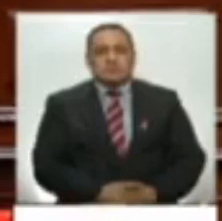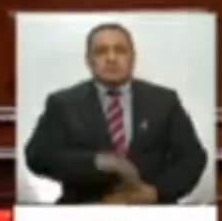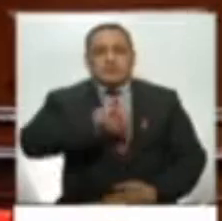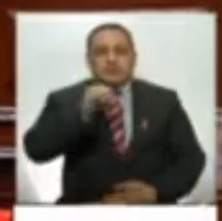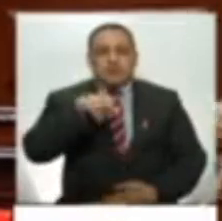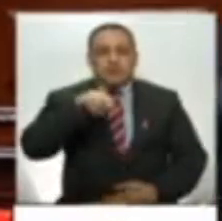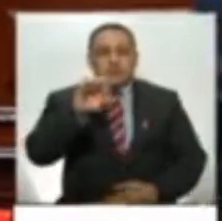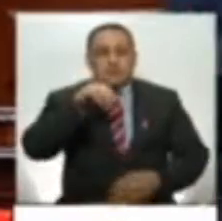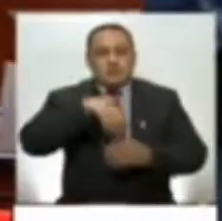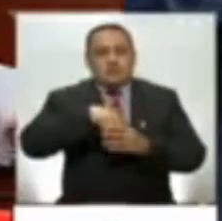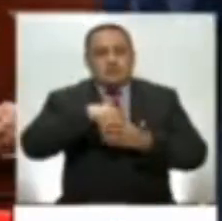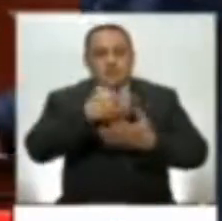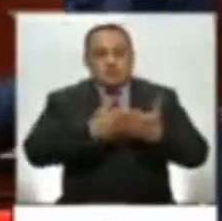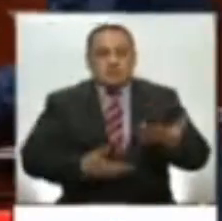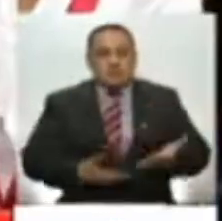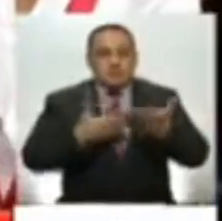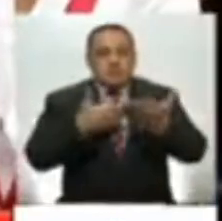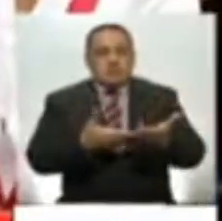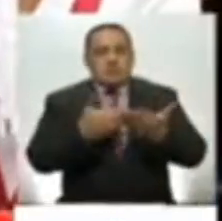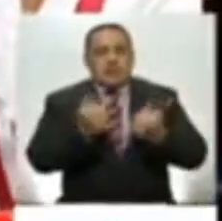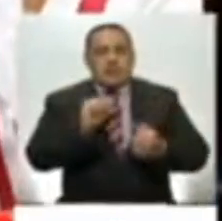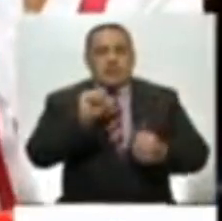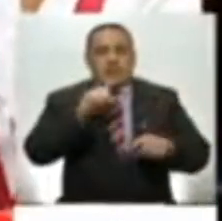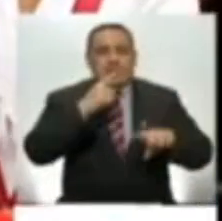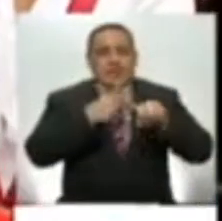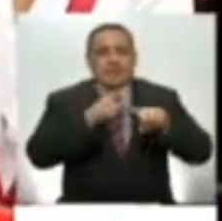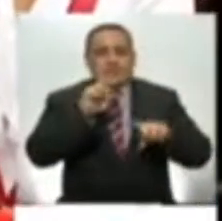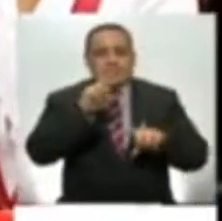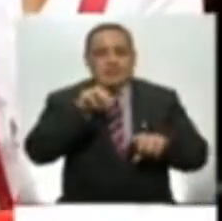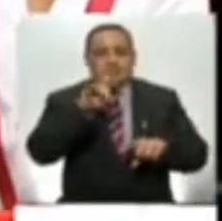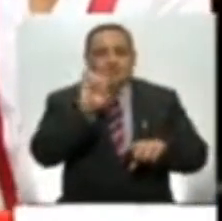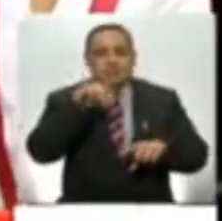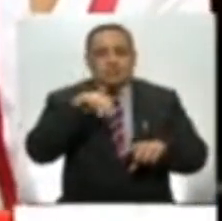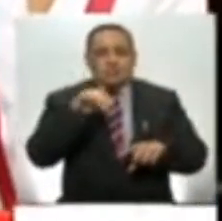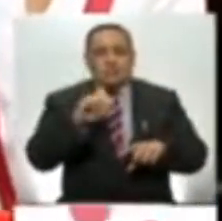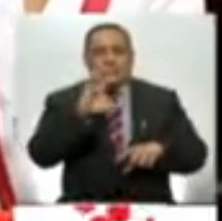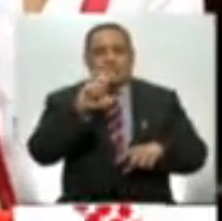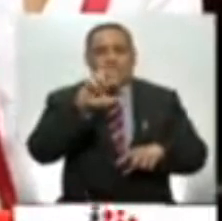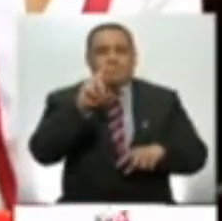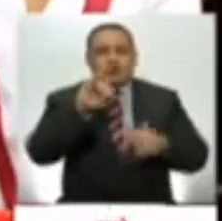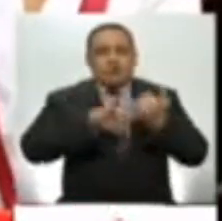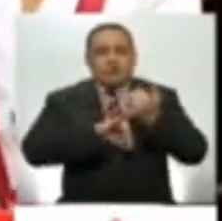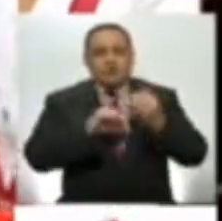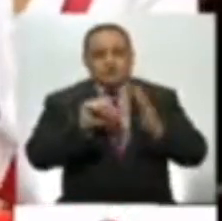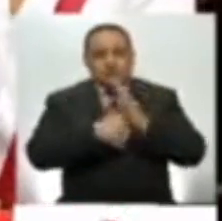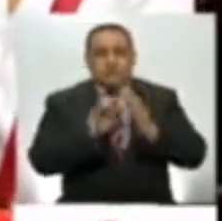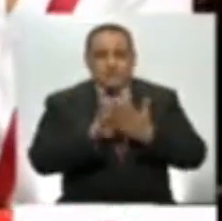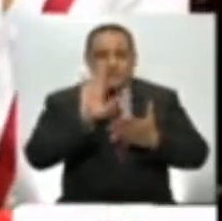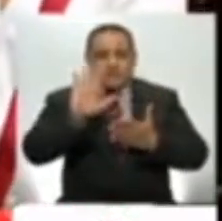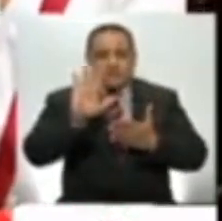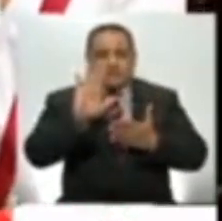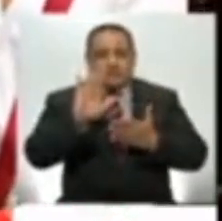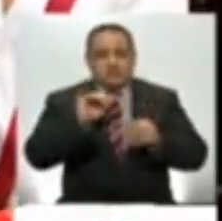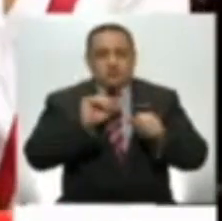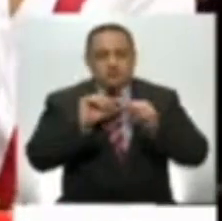Jurado Nacional de Elecciones, credencial otorgada a Alex Randu Flores Ramírez, DNI